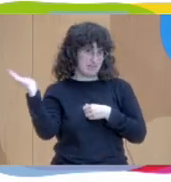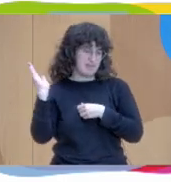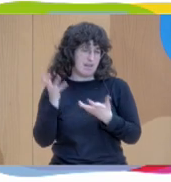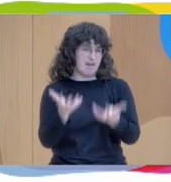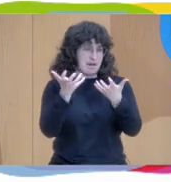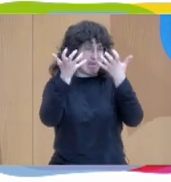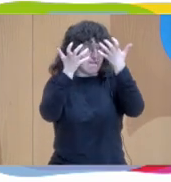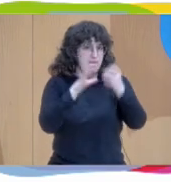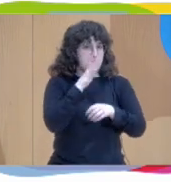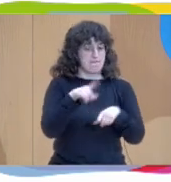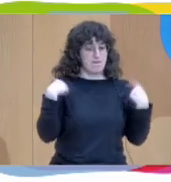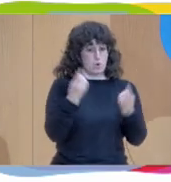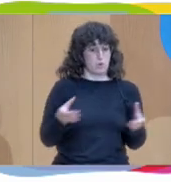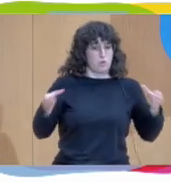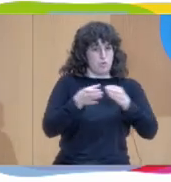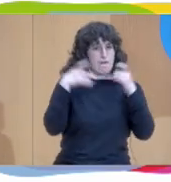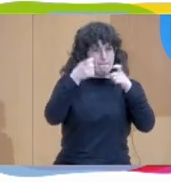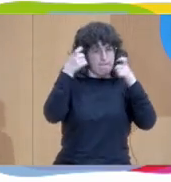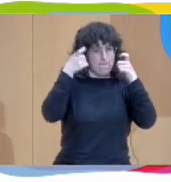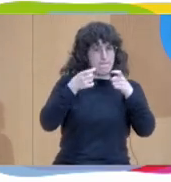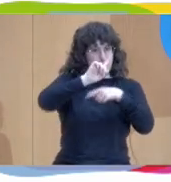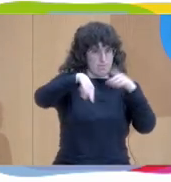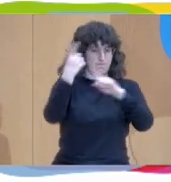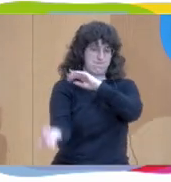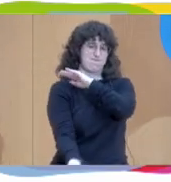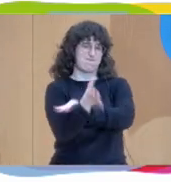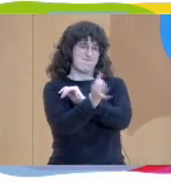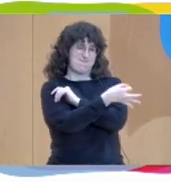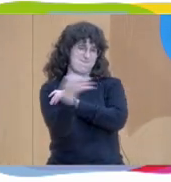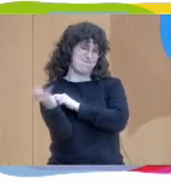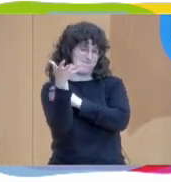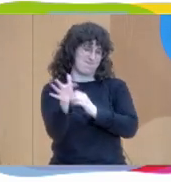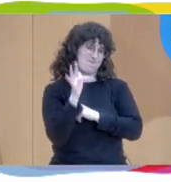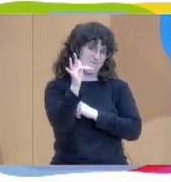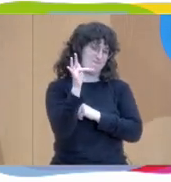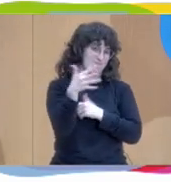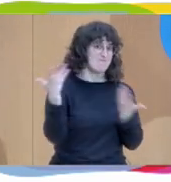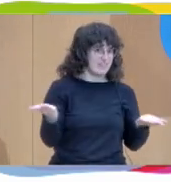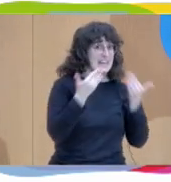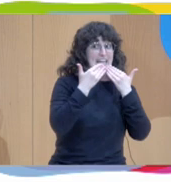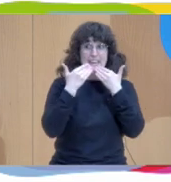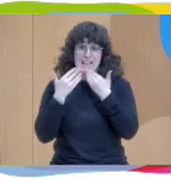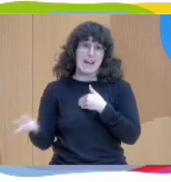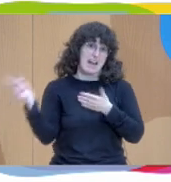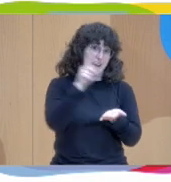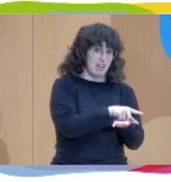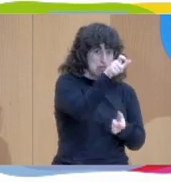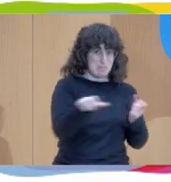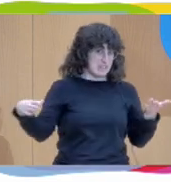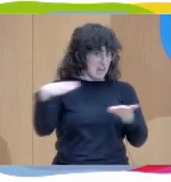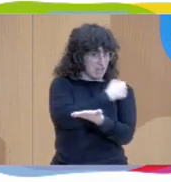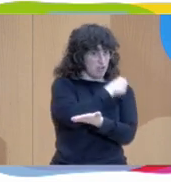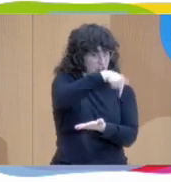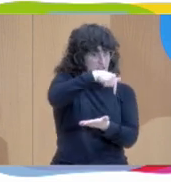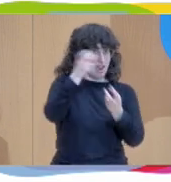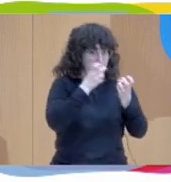hacemos repito el agradecimiento también a a todas las personas que estáis hoy aquí y quiero Bueno pues agradecer también a las